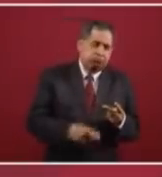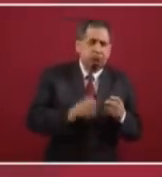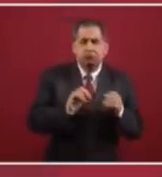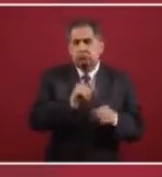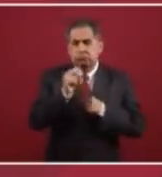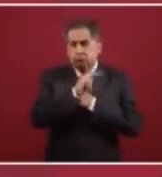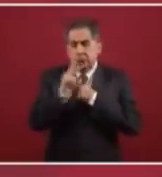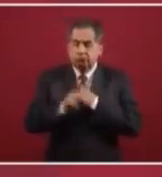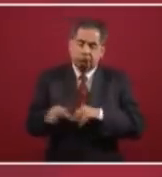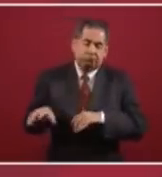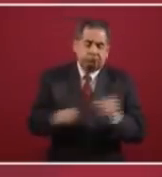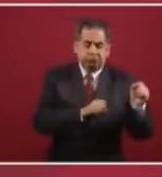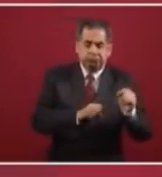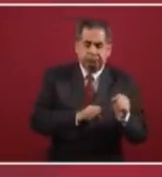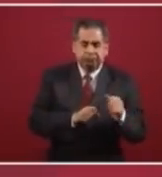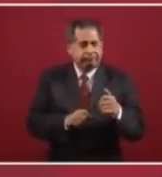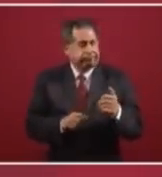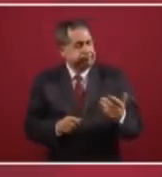Pero